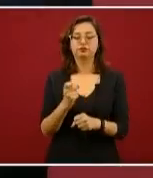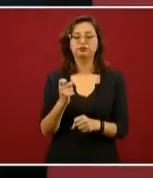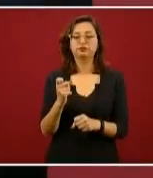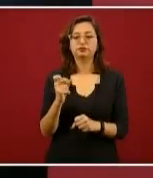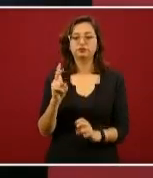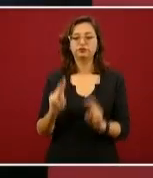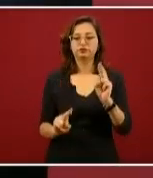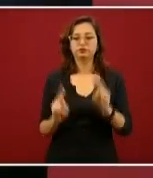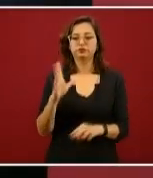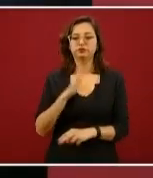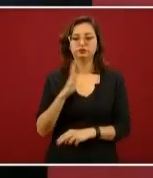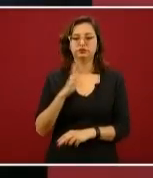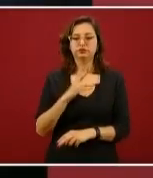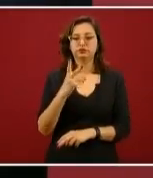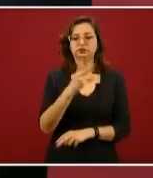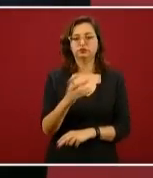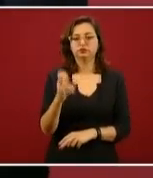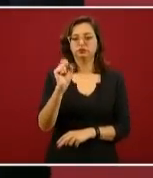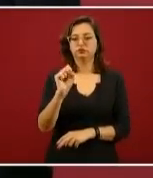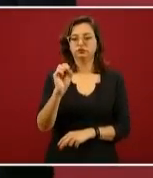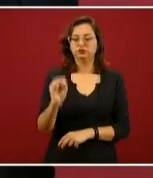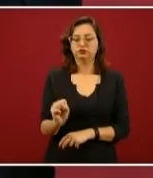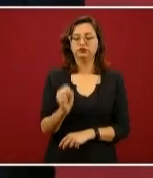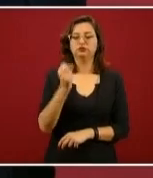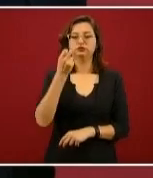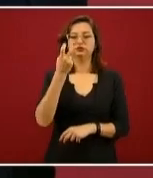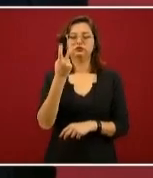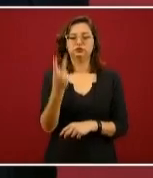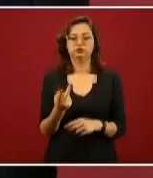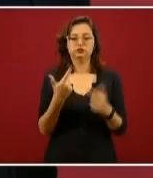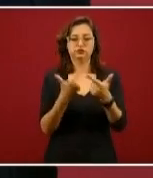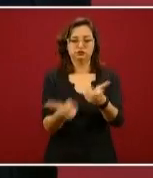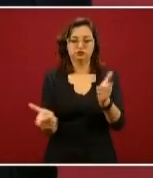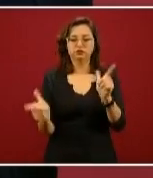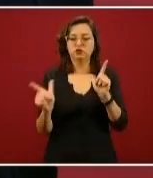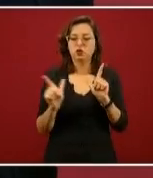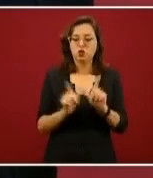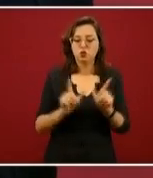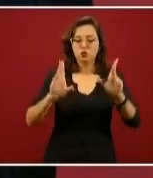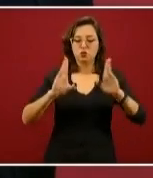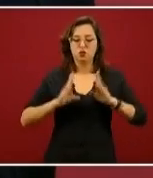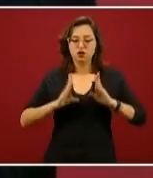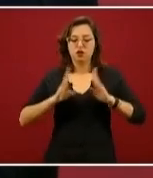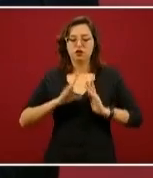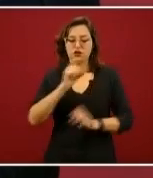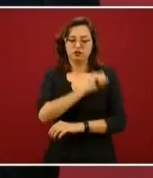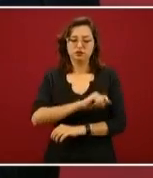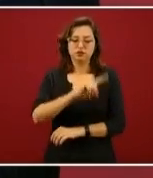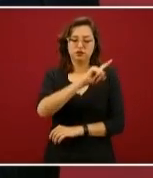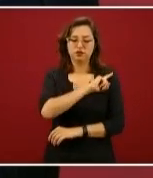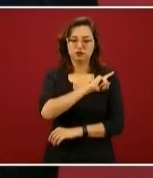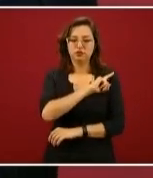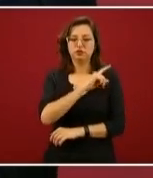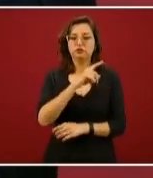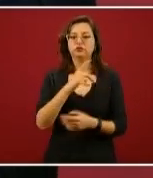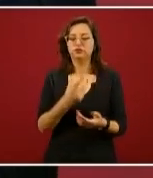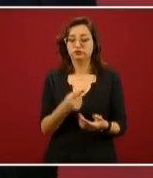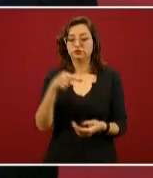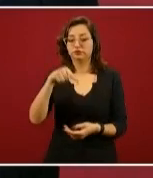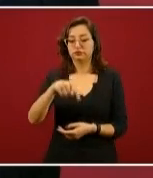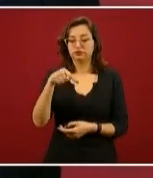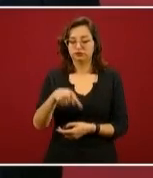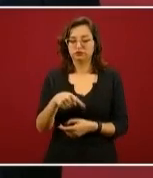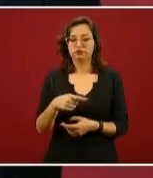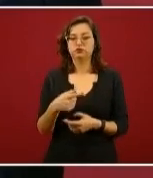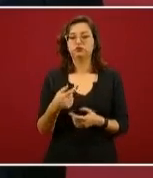tenemos 262 pelotones de sanidad. Estas instalaciones de sanidad son las que están incorporadas